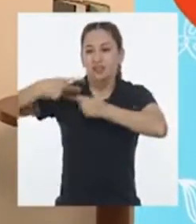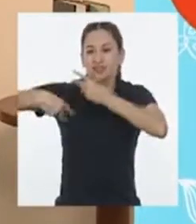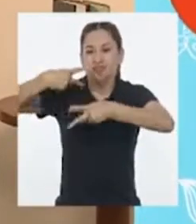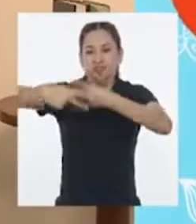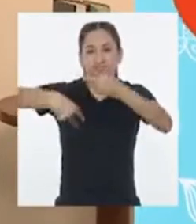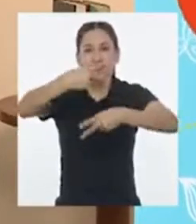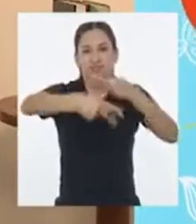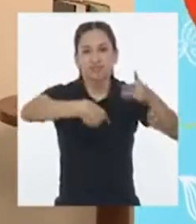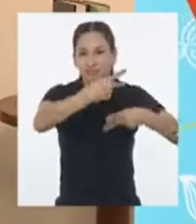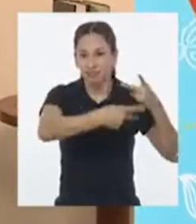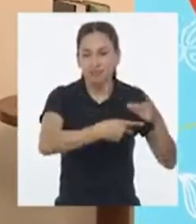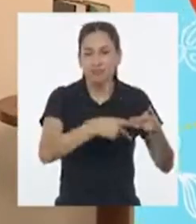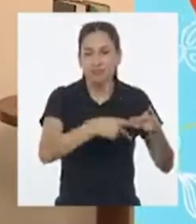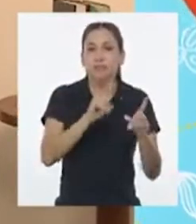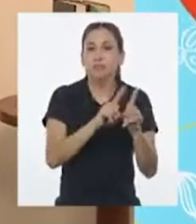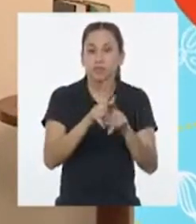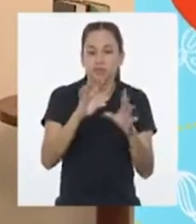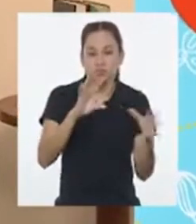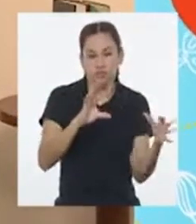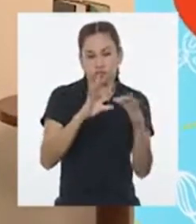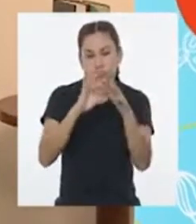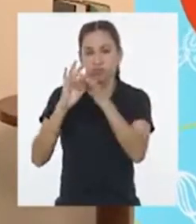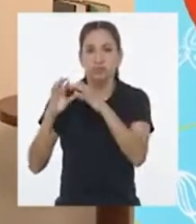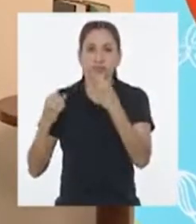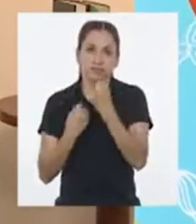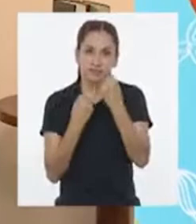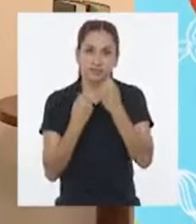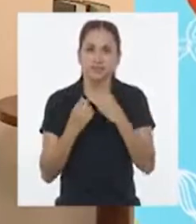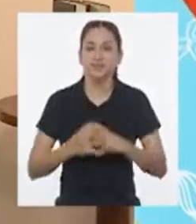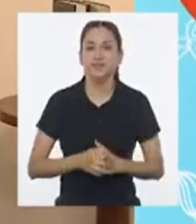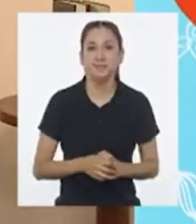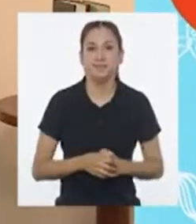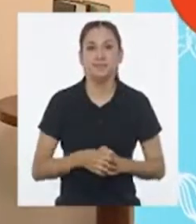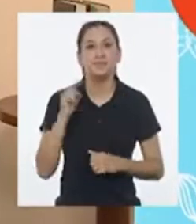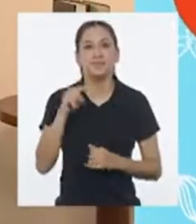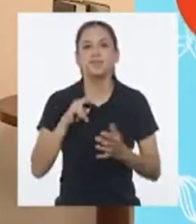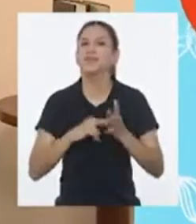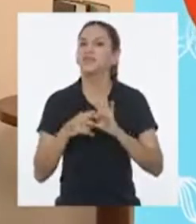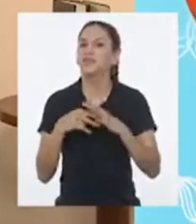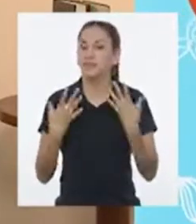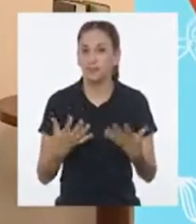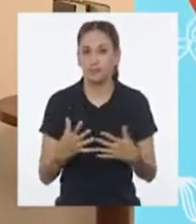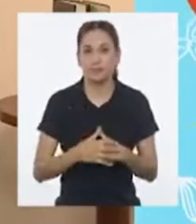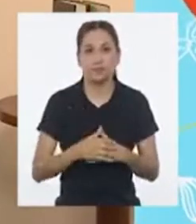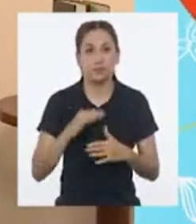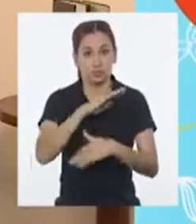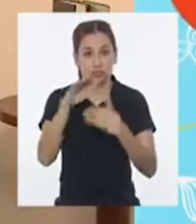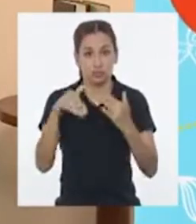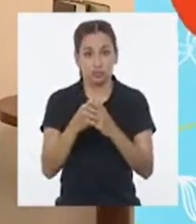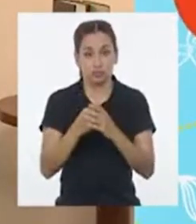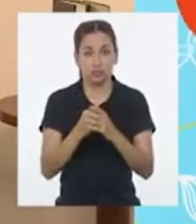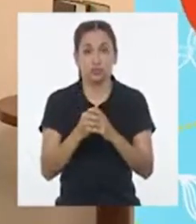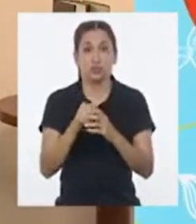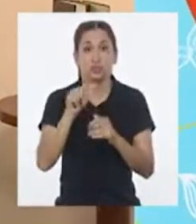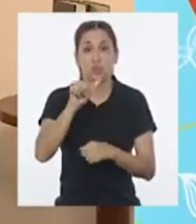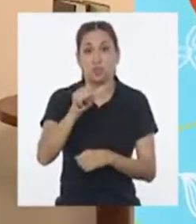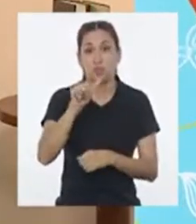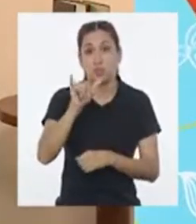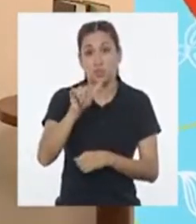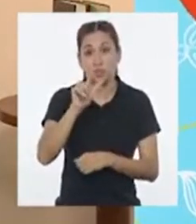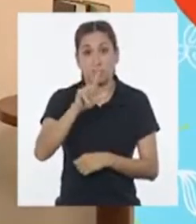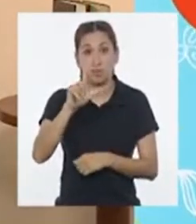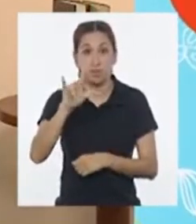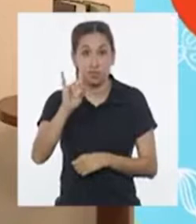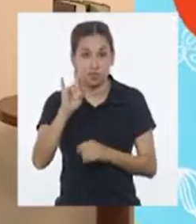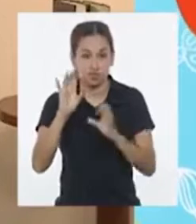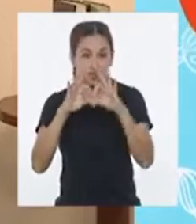parentesco, estaban vinculadas por lazos de reciprocidad. Esto quiere decir que los miembros del